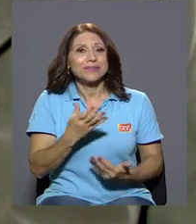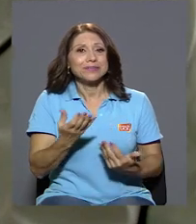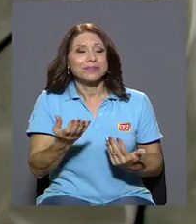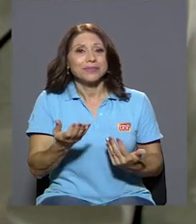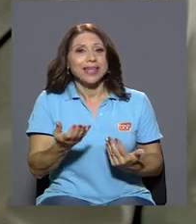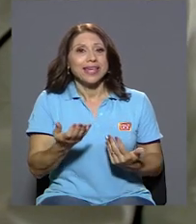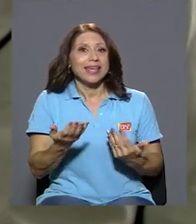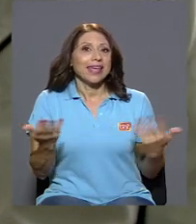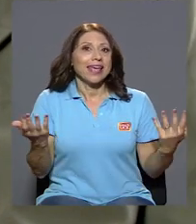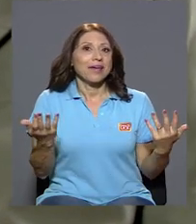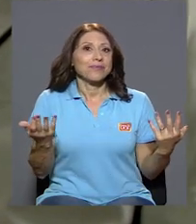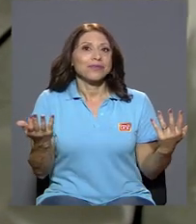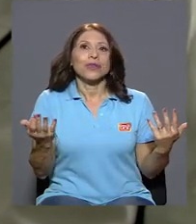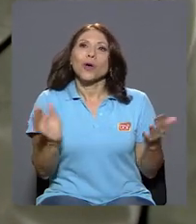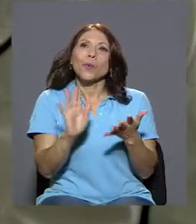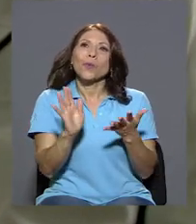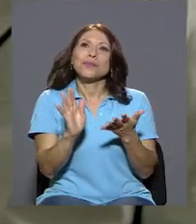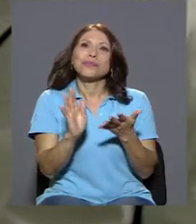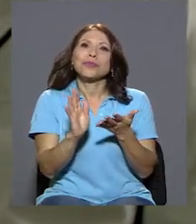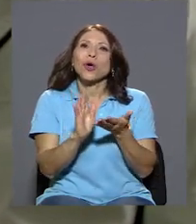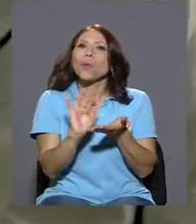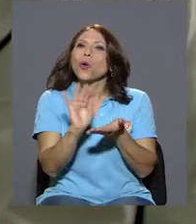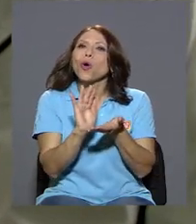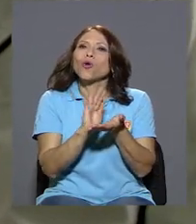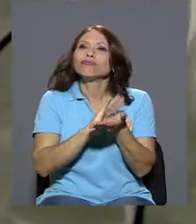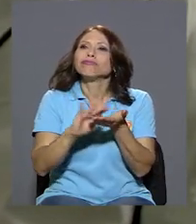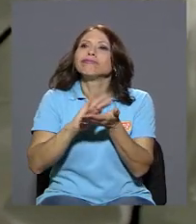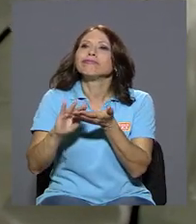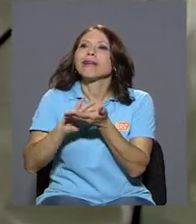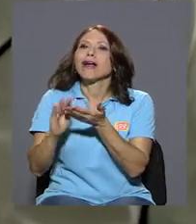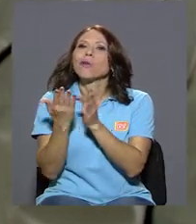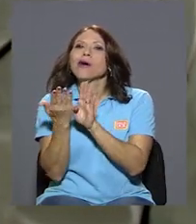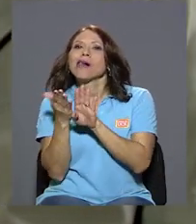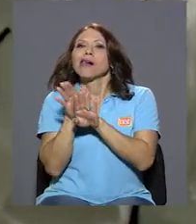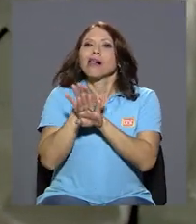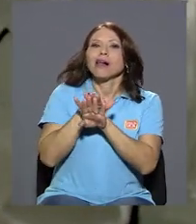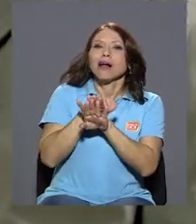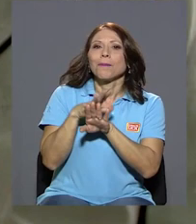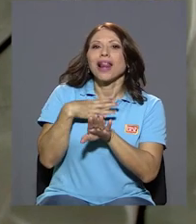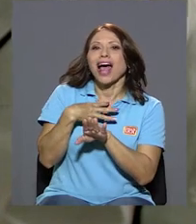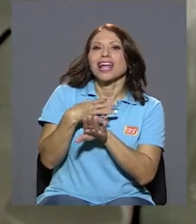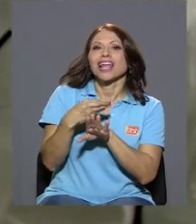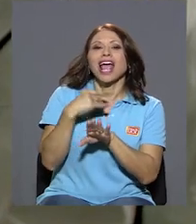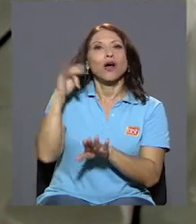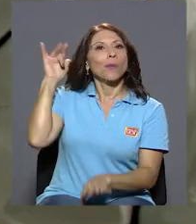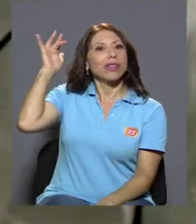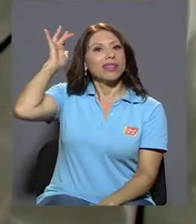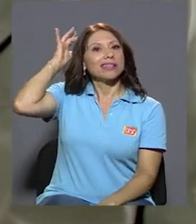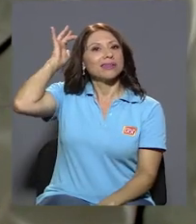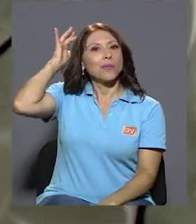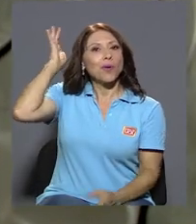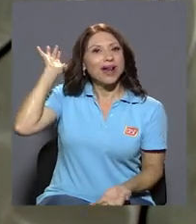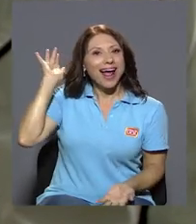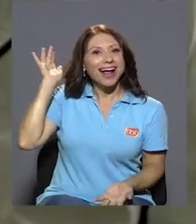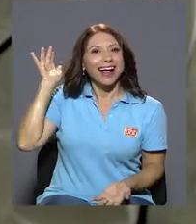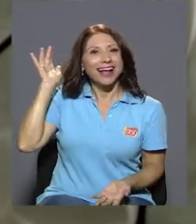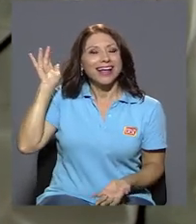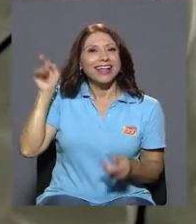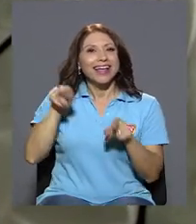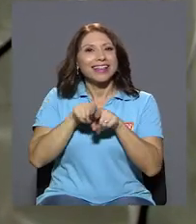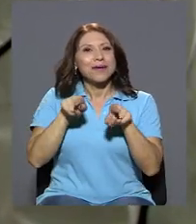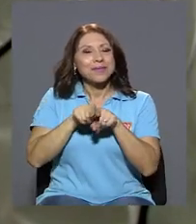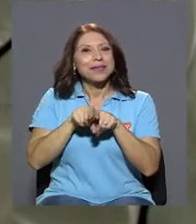todo lo que eres se blanquean y disimulan se decidió hasta